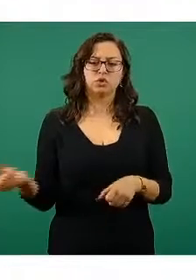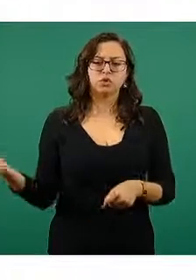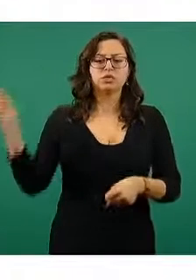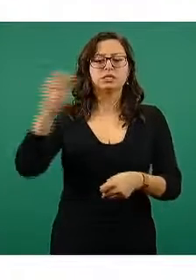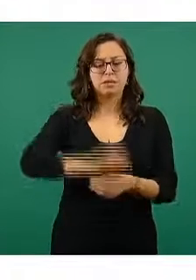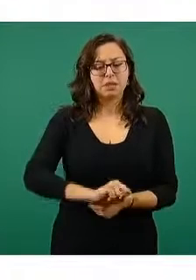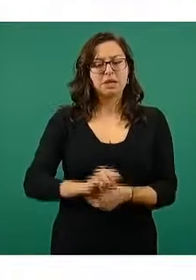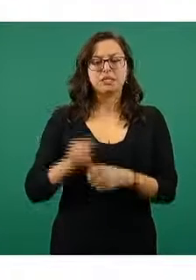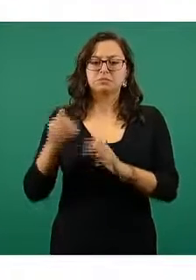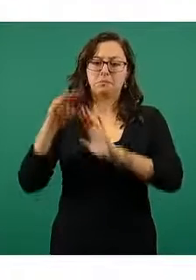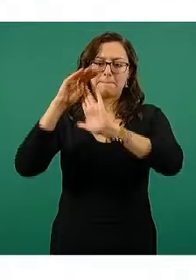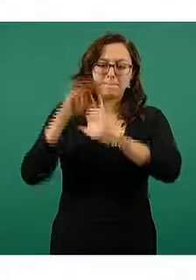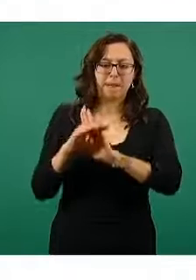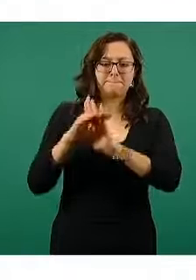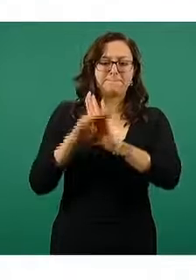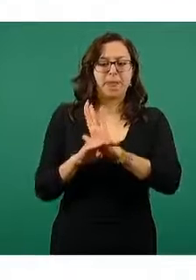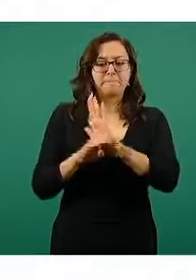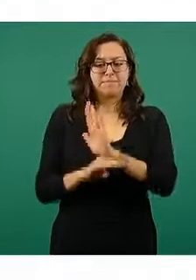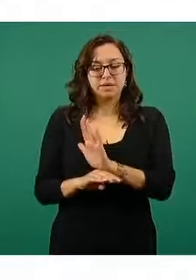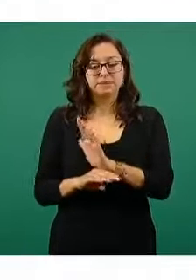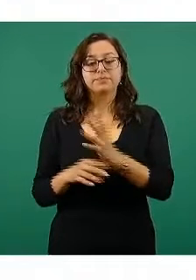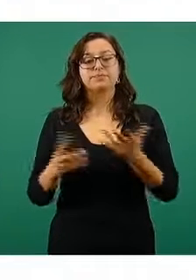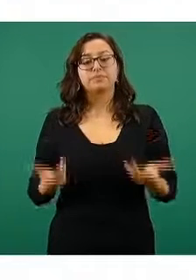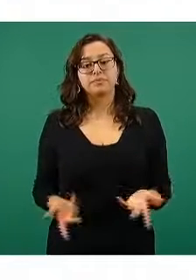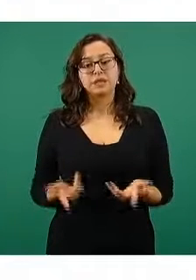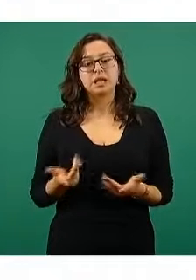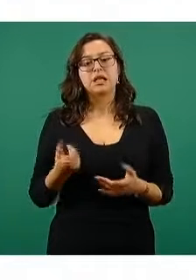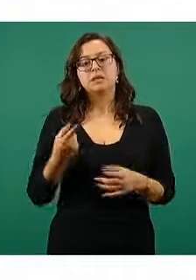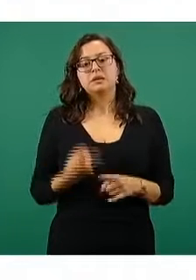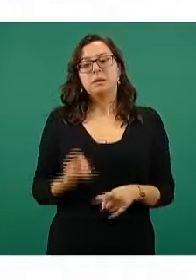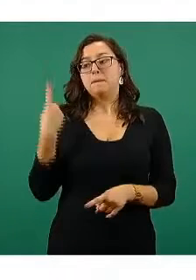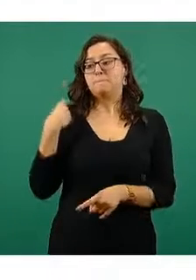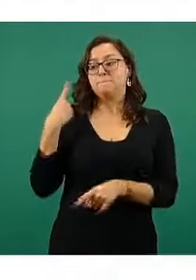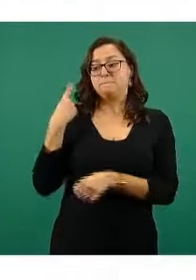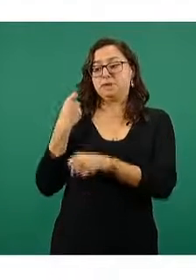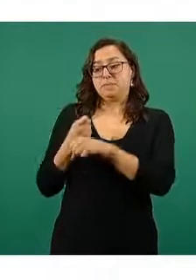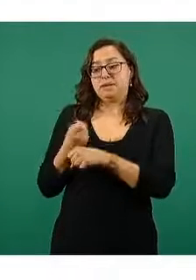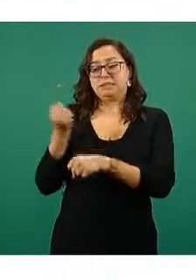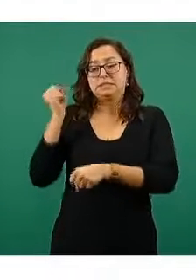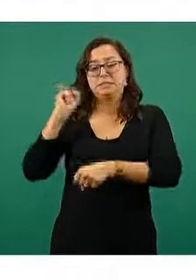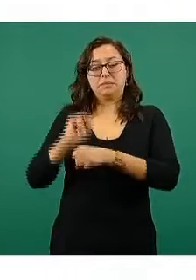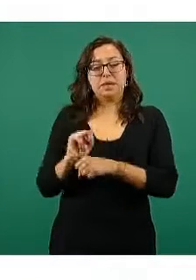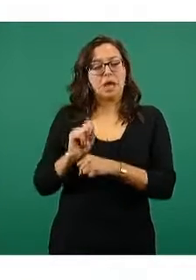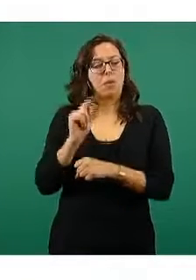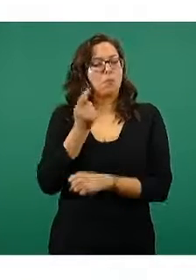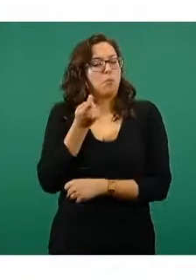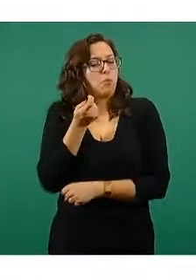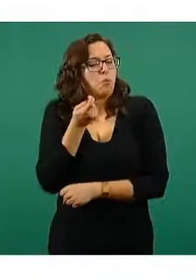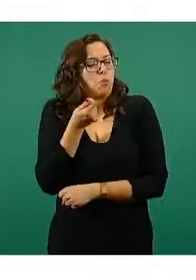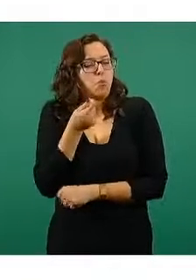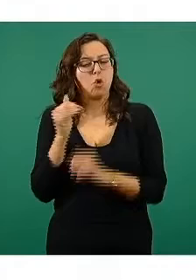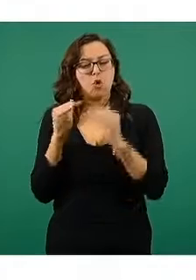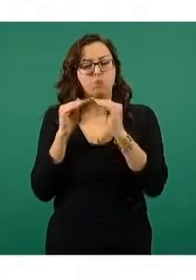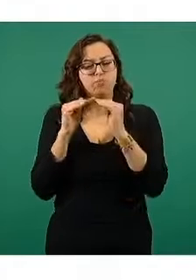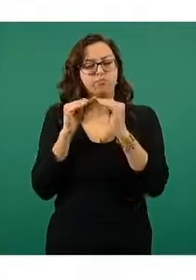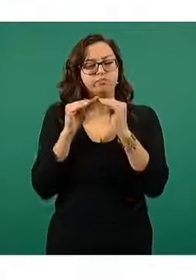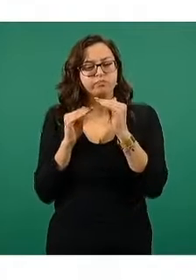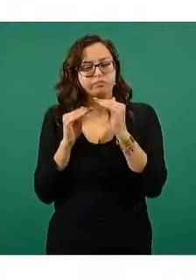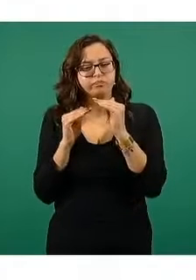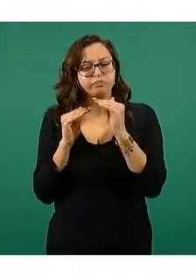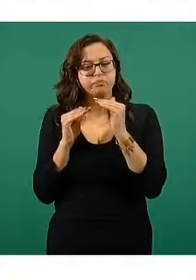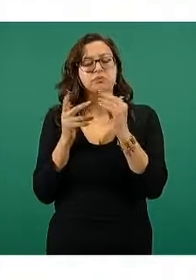semanas consecutivas. La primera, aunque muy ligera, prácticamente queriendo hacer más bien una tendencia de meseta, pero sí con